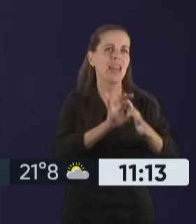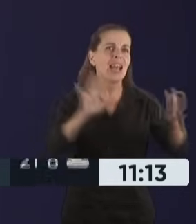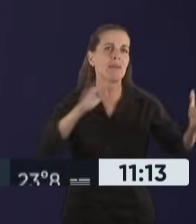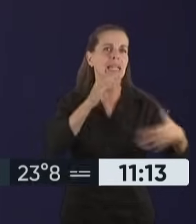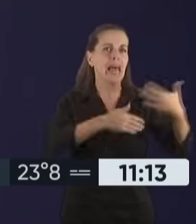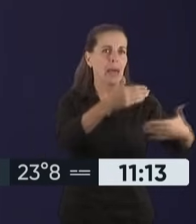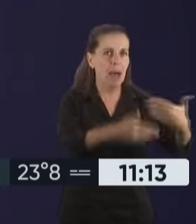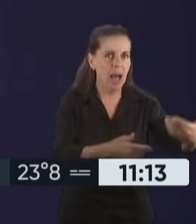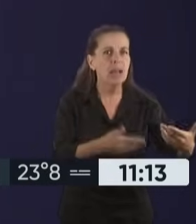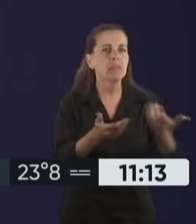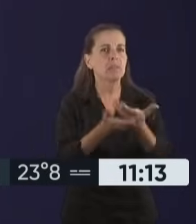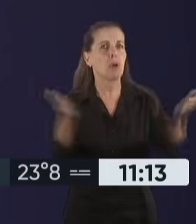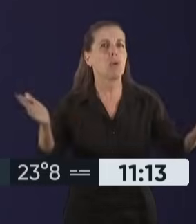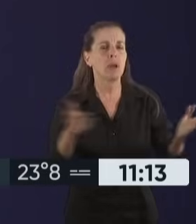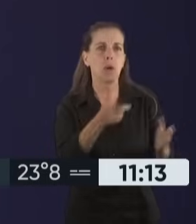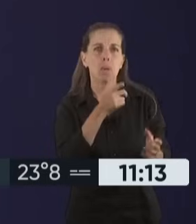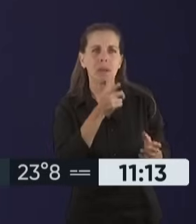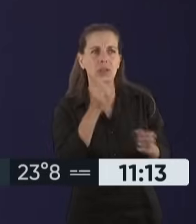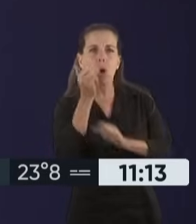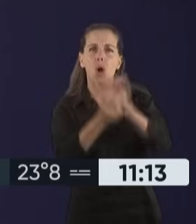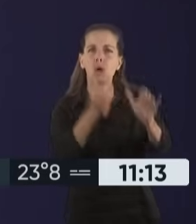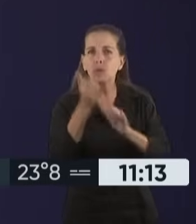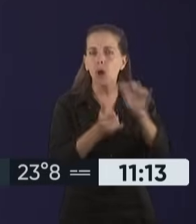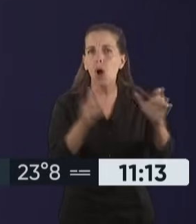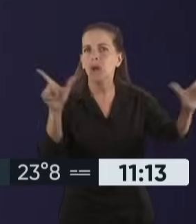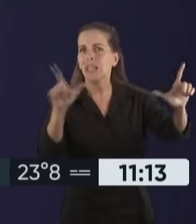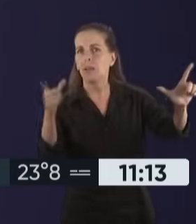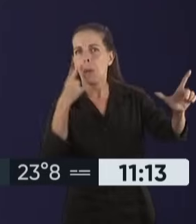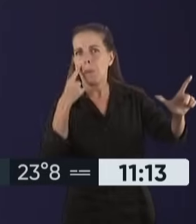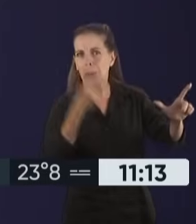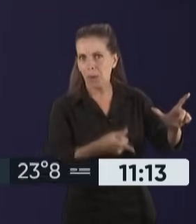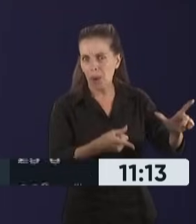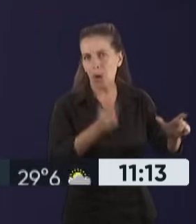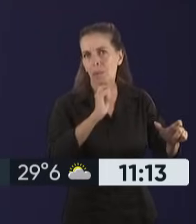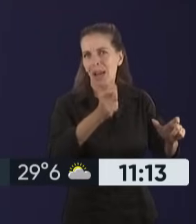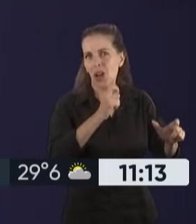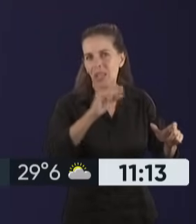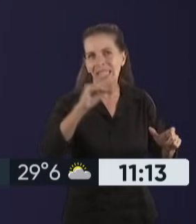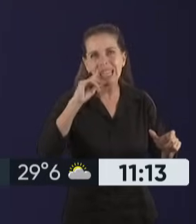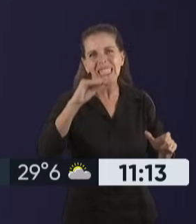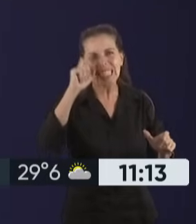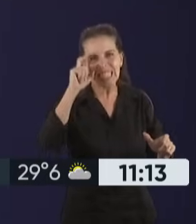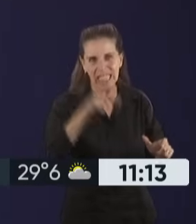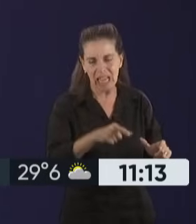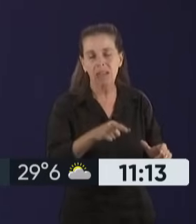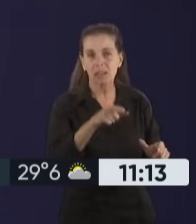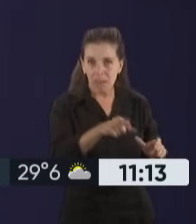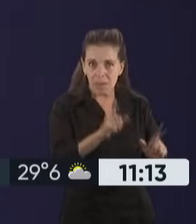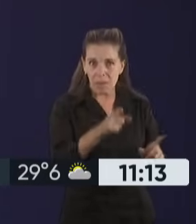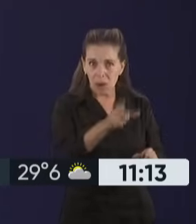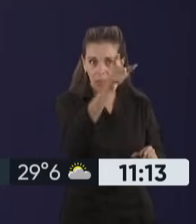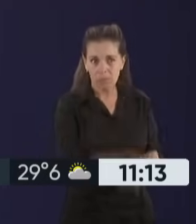se hizo público en un programa en vivo, en el programa de Chiche Helbrum, si mal no recuerdo,